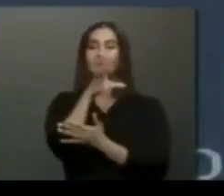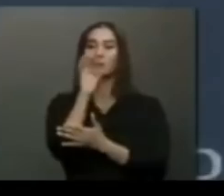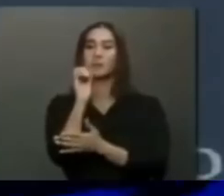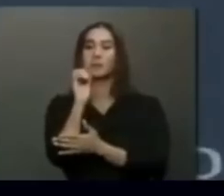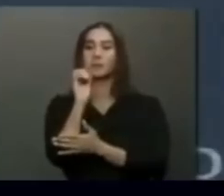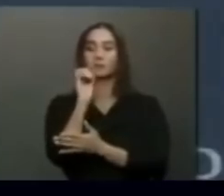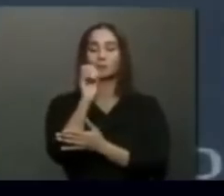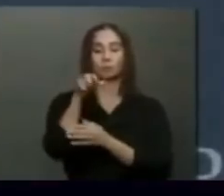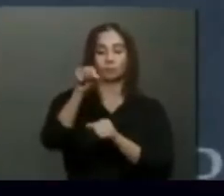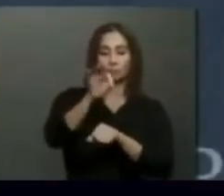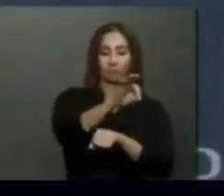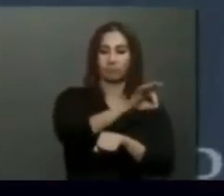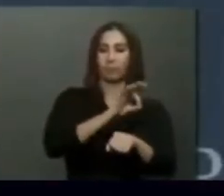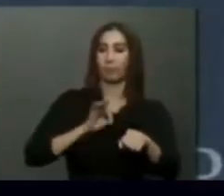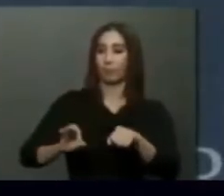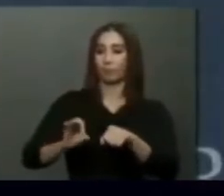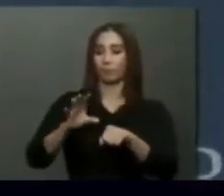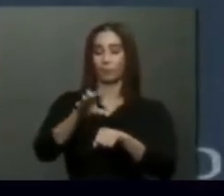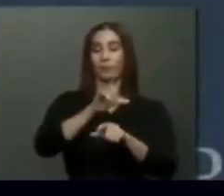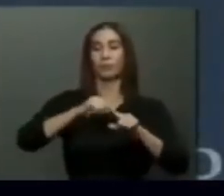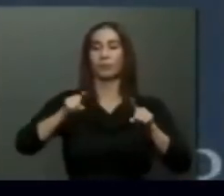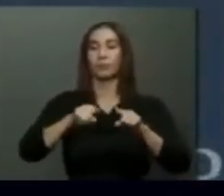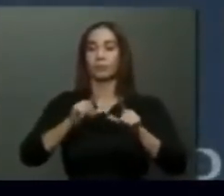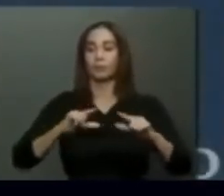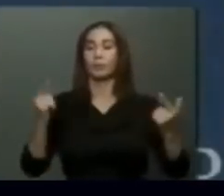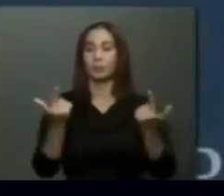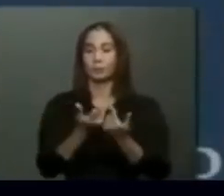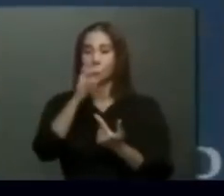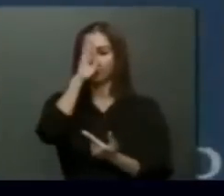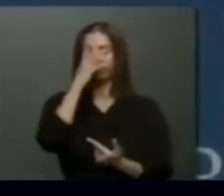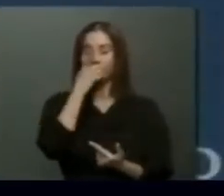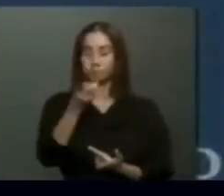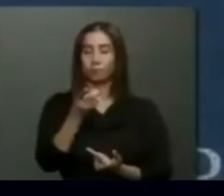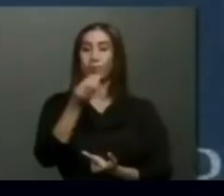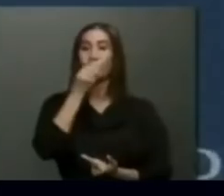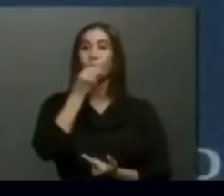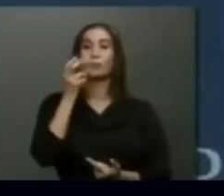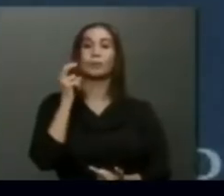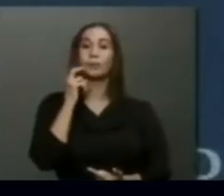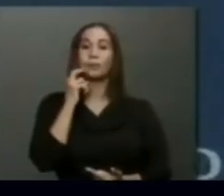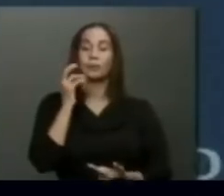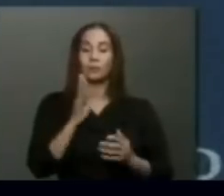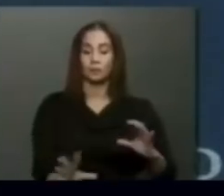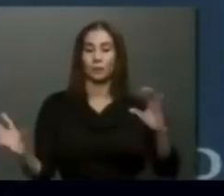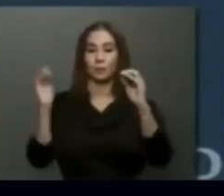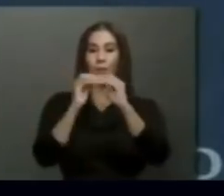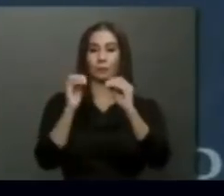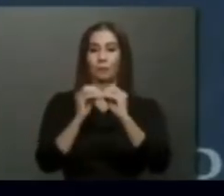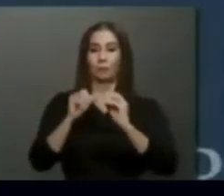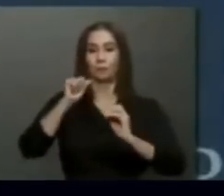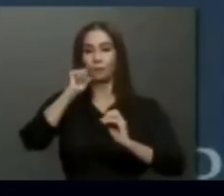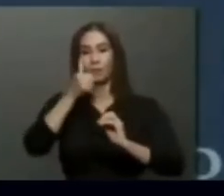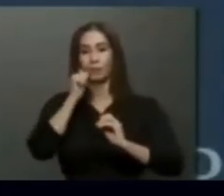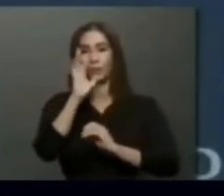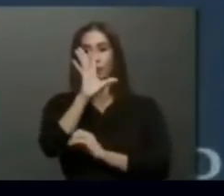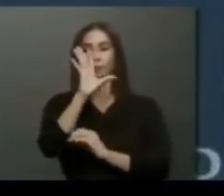puntos geográficos de la República Dominicana. Que los comedores económicos han duplicado la cantidad de raciones diarias